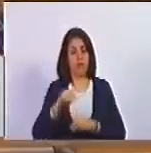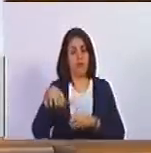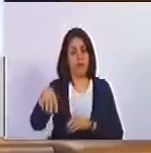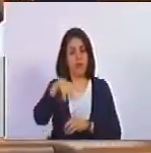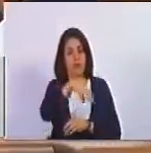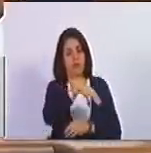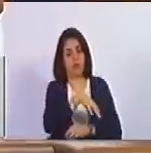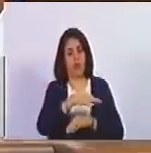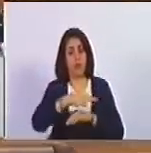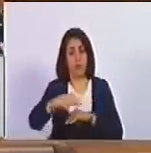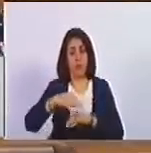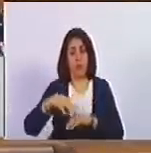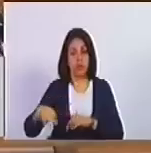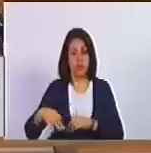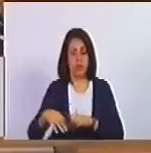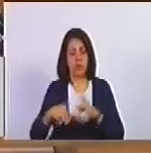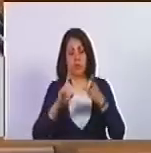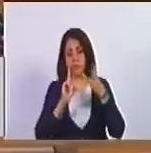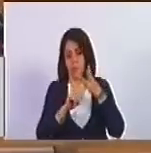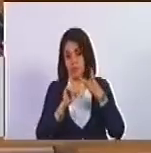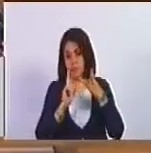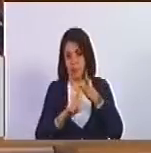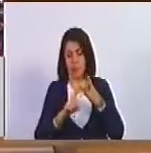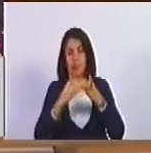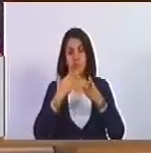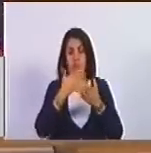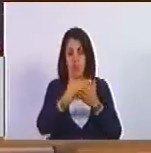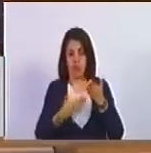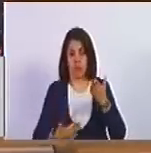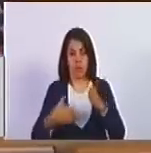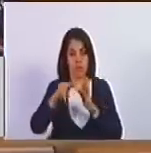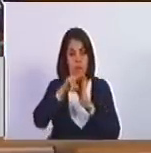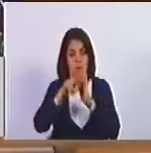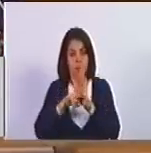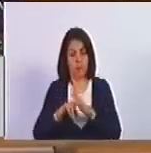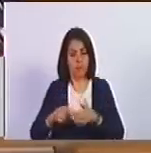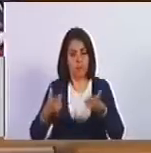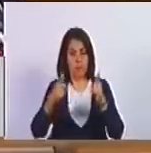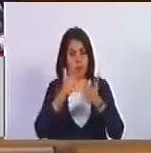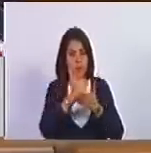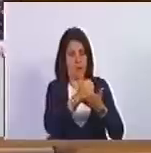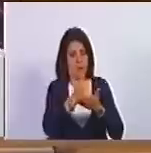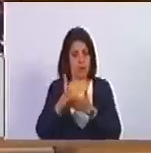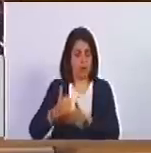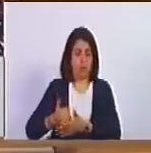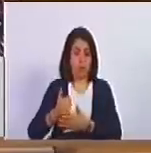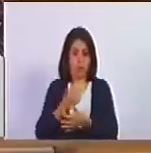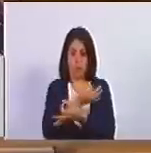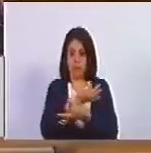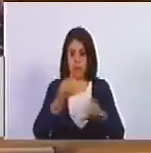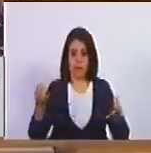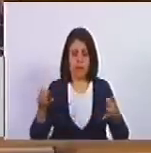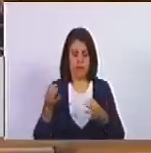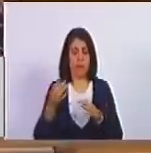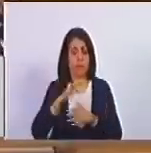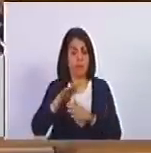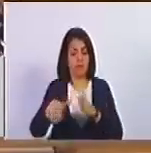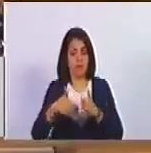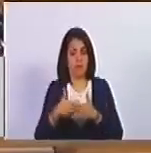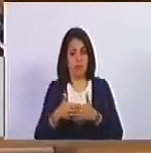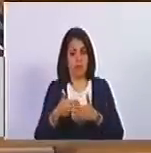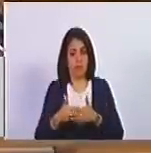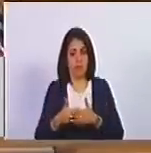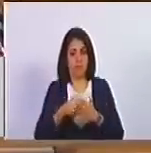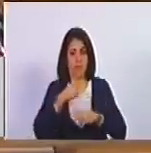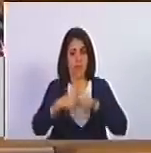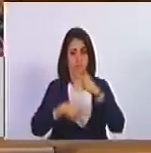estados y municipios. 3. Proponer medidas que permitan favorecer la optimización y eficiencia de